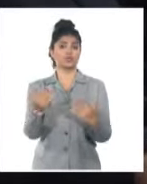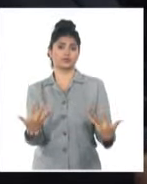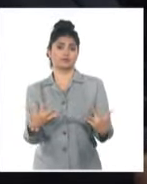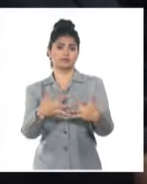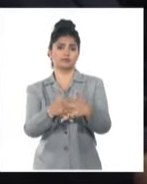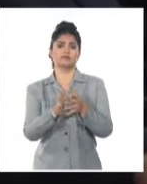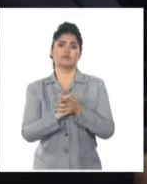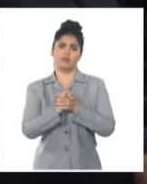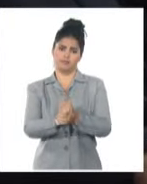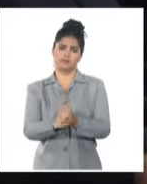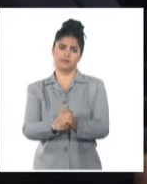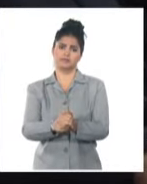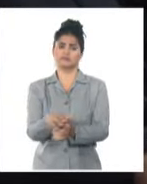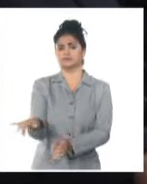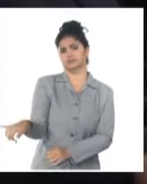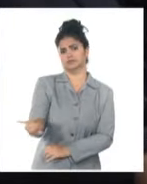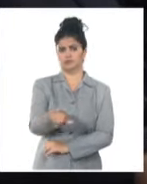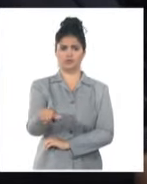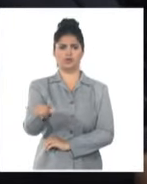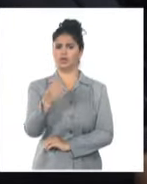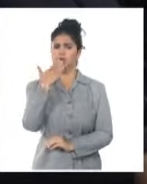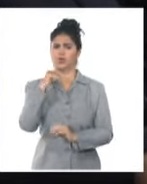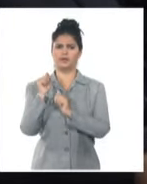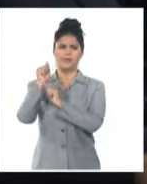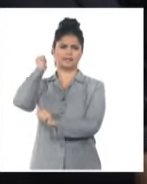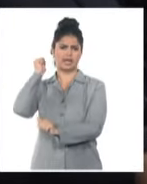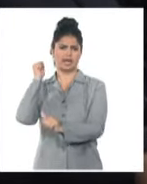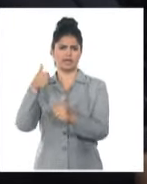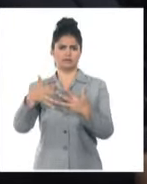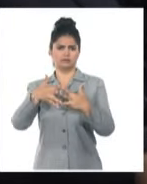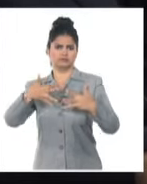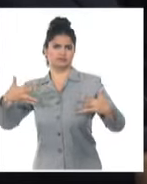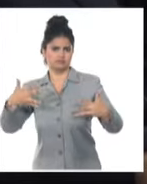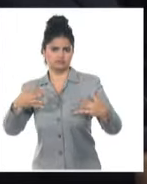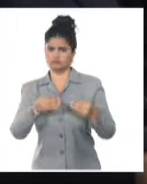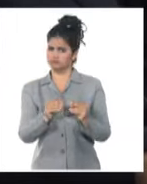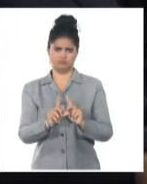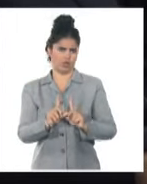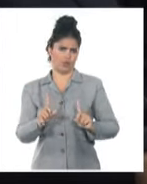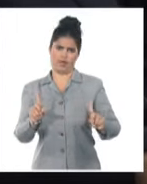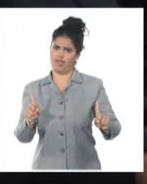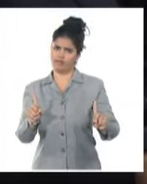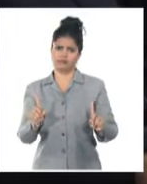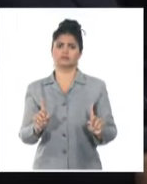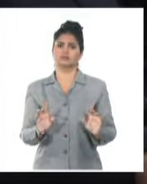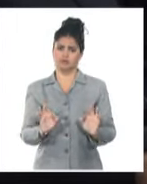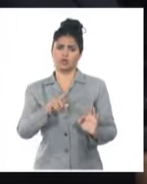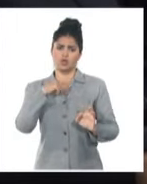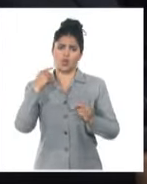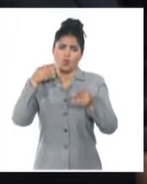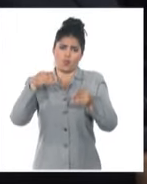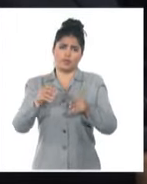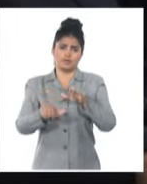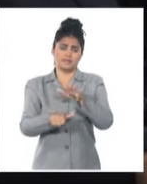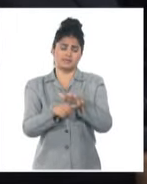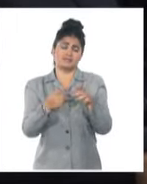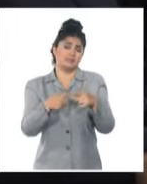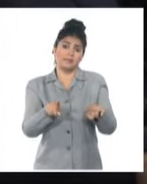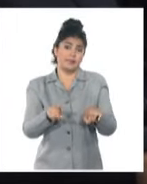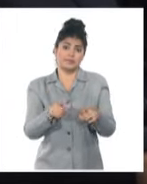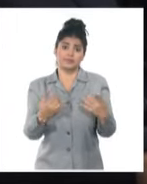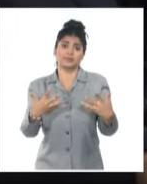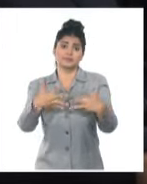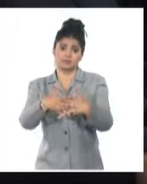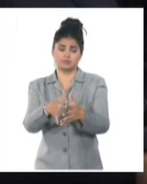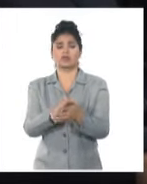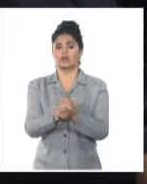Cuba son inamovibles, no van a cambiar. Y es que además de la voluntad de las autoridades de nuestro país, el mensaje principal